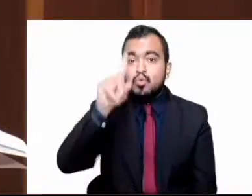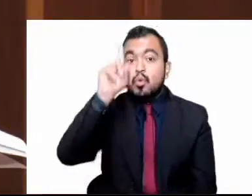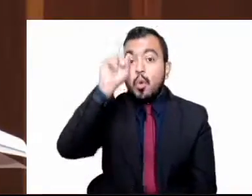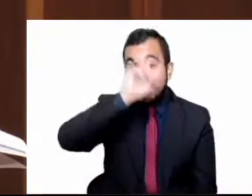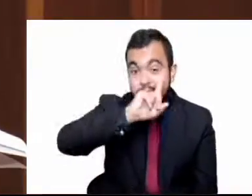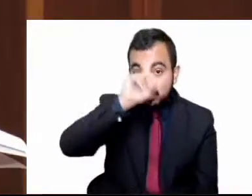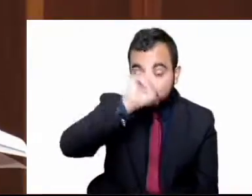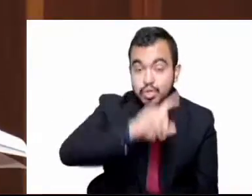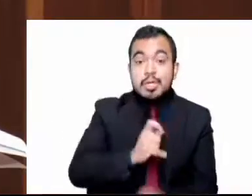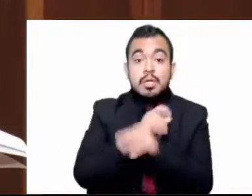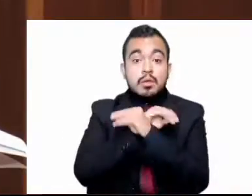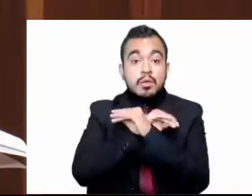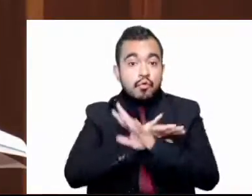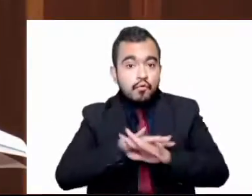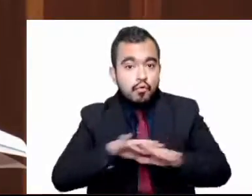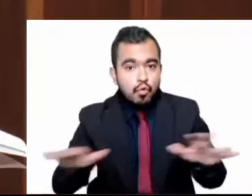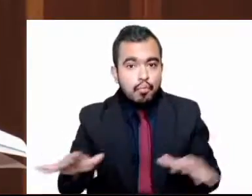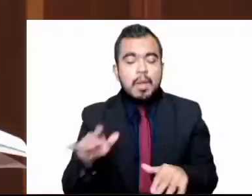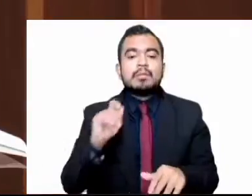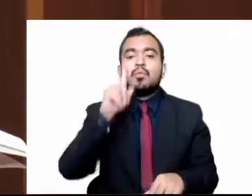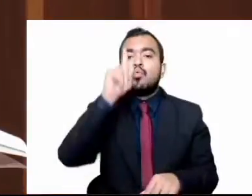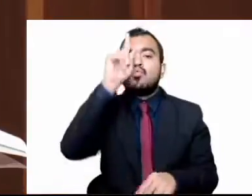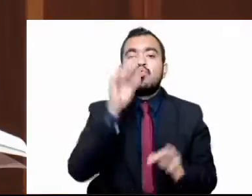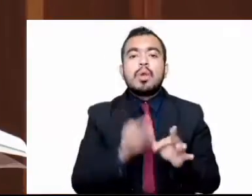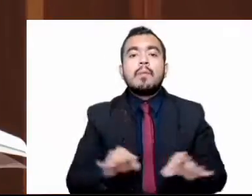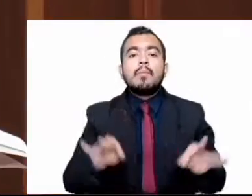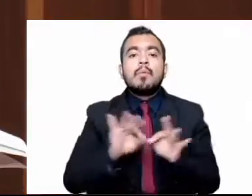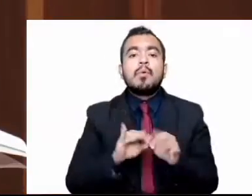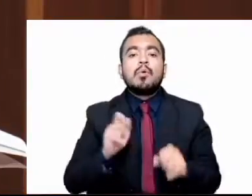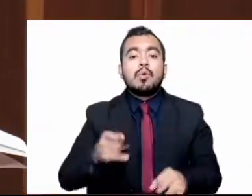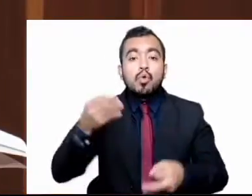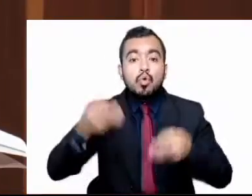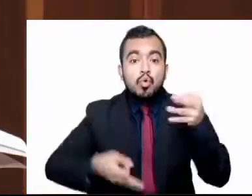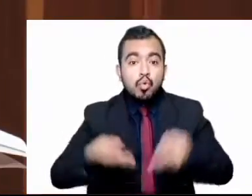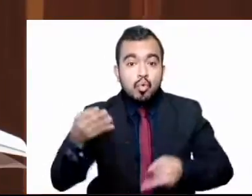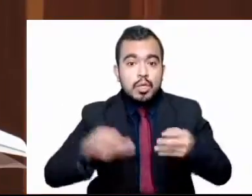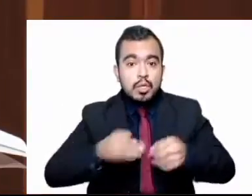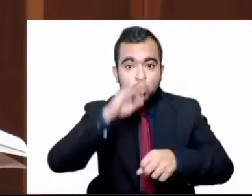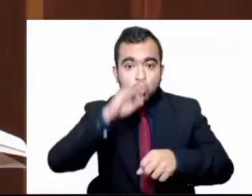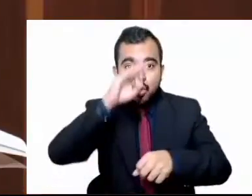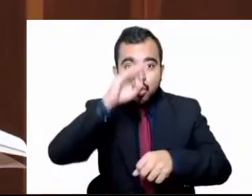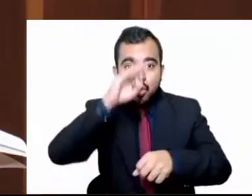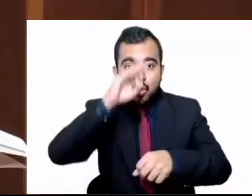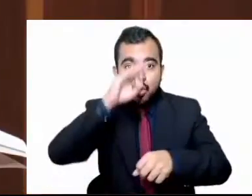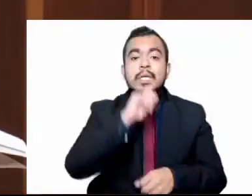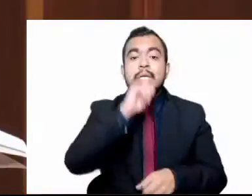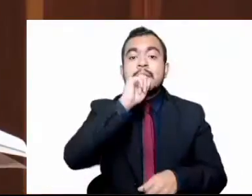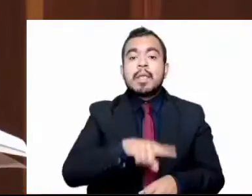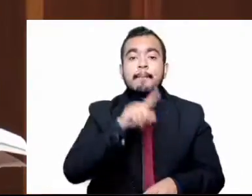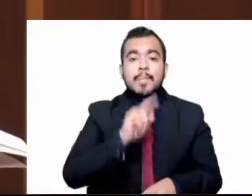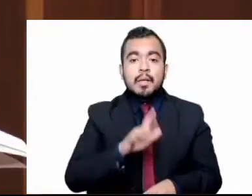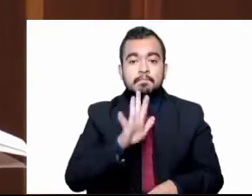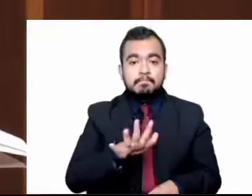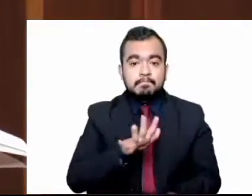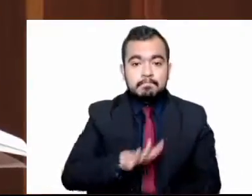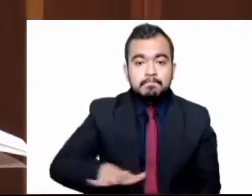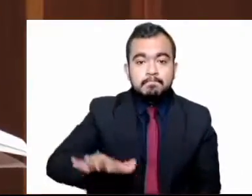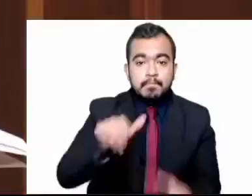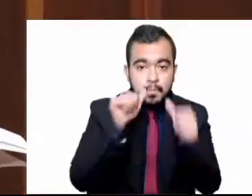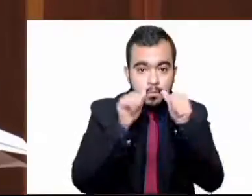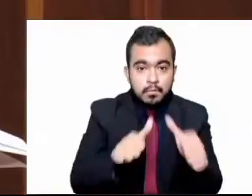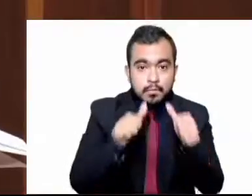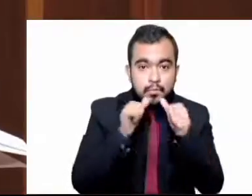los casos aplicables de defensa y patrocinio jurídicos, así como de asistencia social y médica, al igual que de